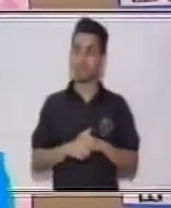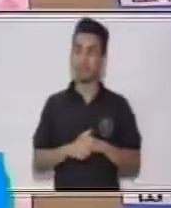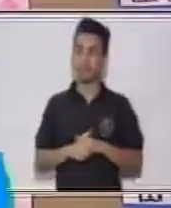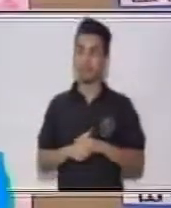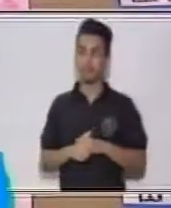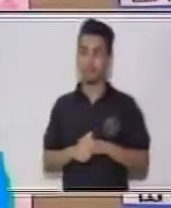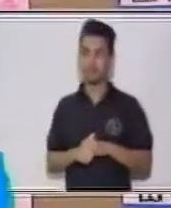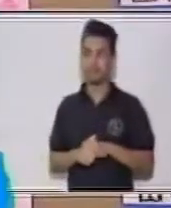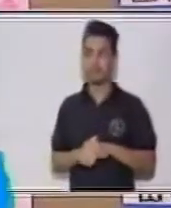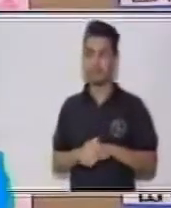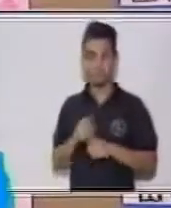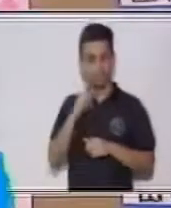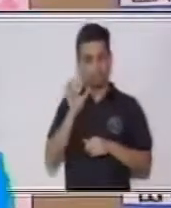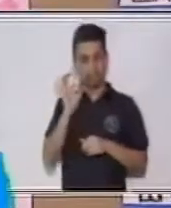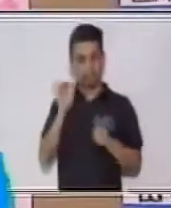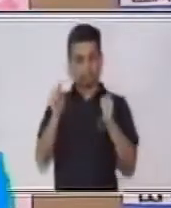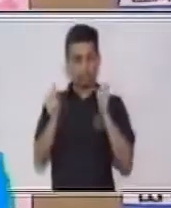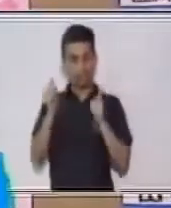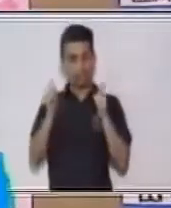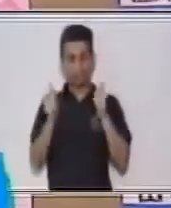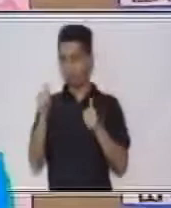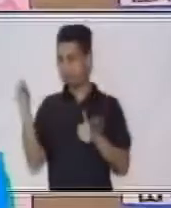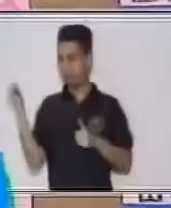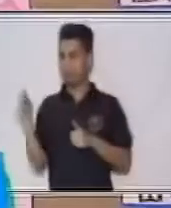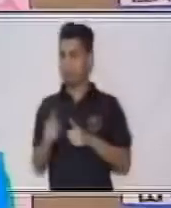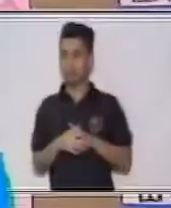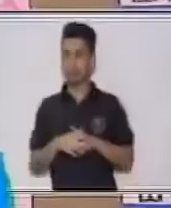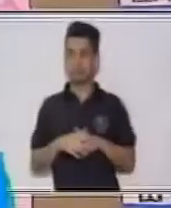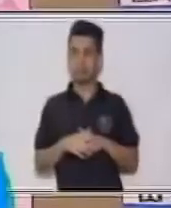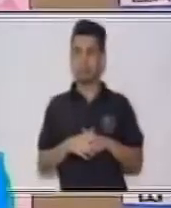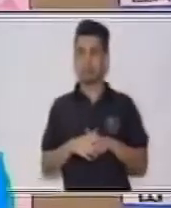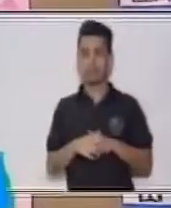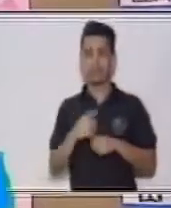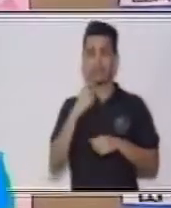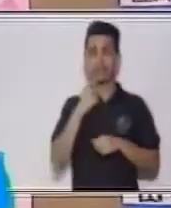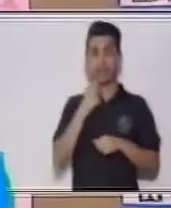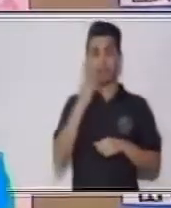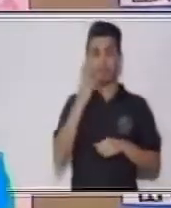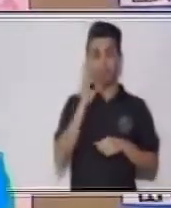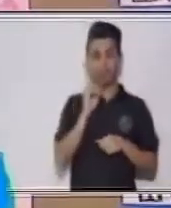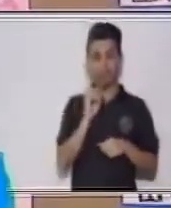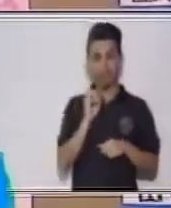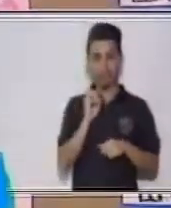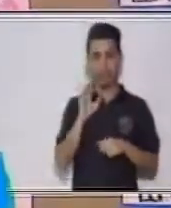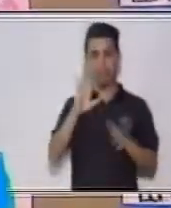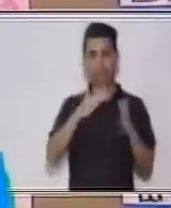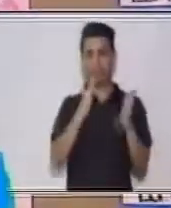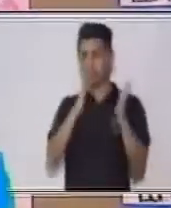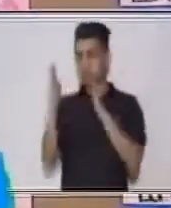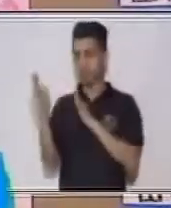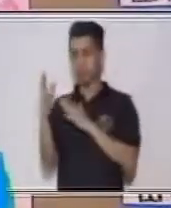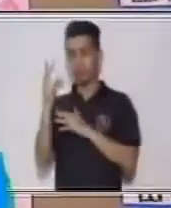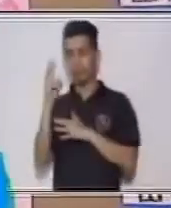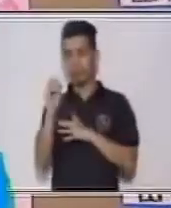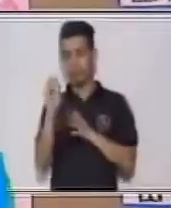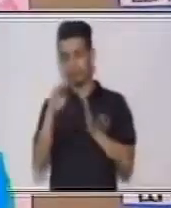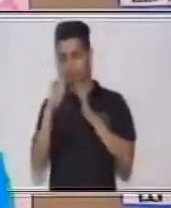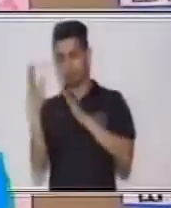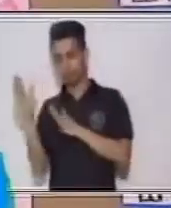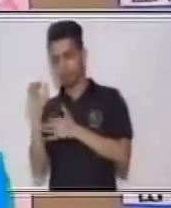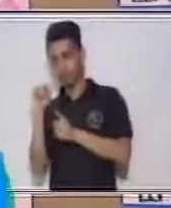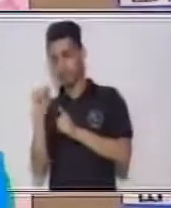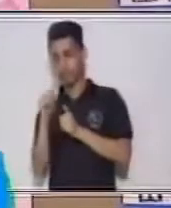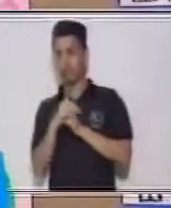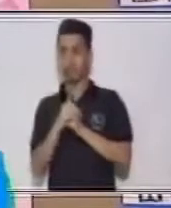un poco extraño porque dice de 30 luego aquí hay 20 y aquí el 15 que habría